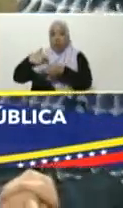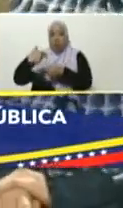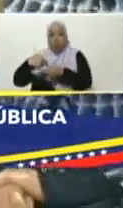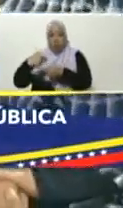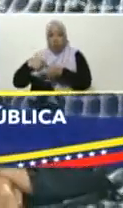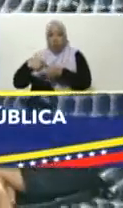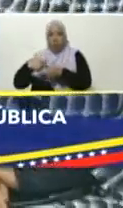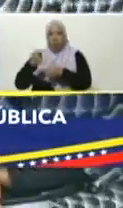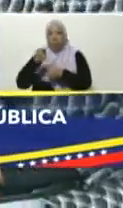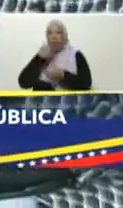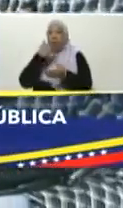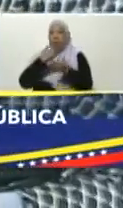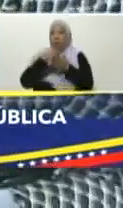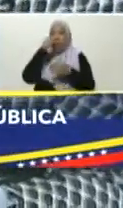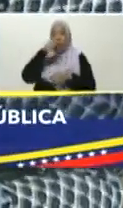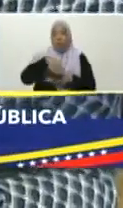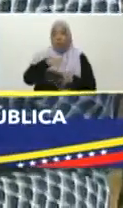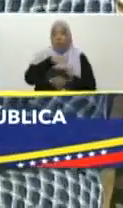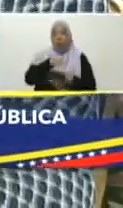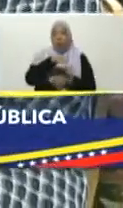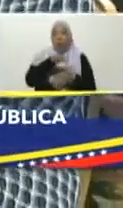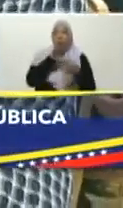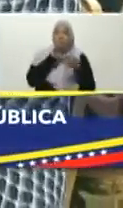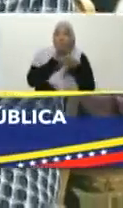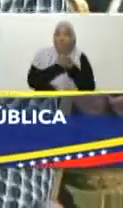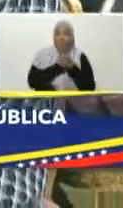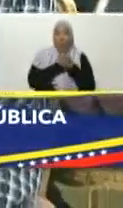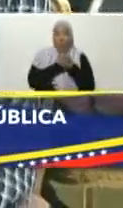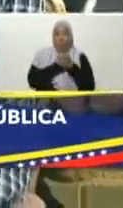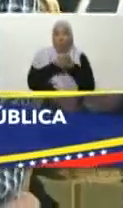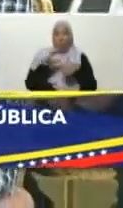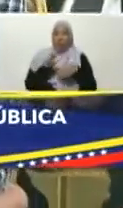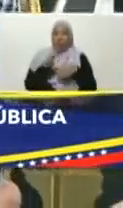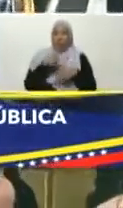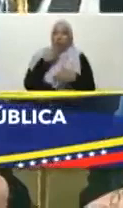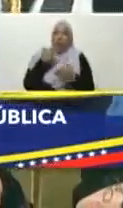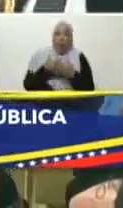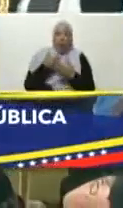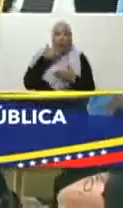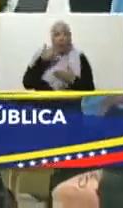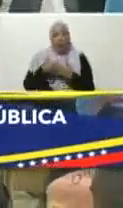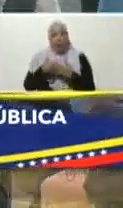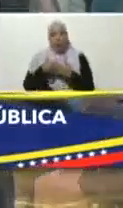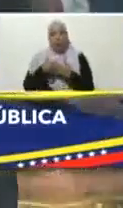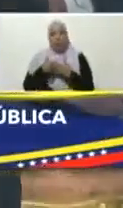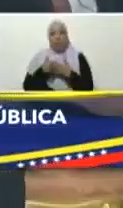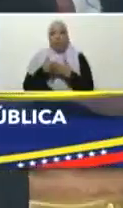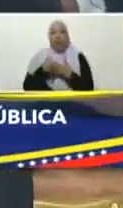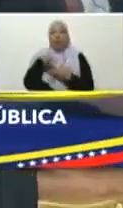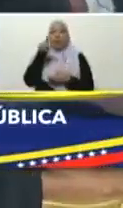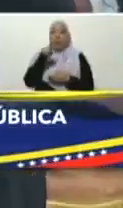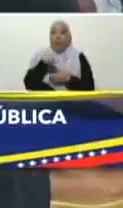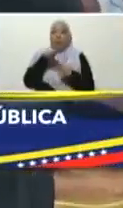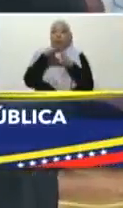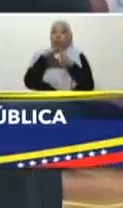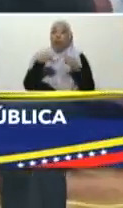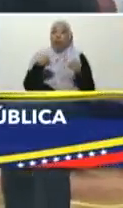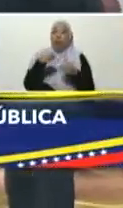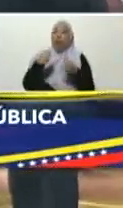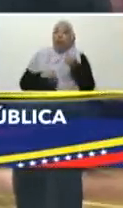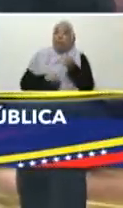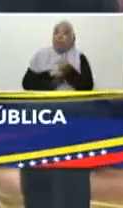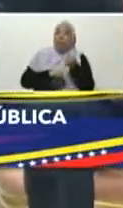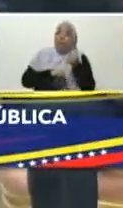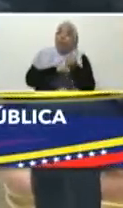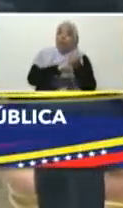muy agradecido por la amistad, más que cualquier otra cosa, pero también por todo el apoyo,